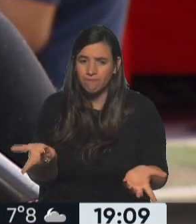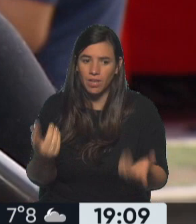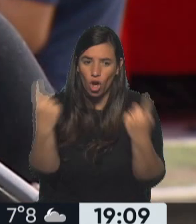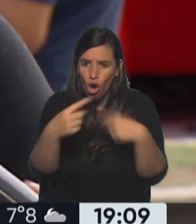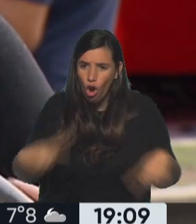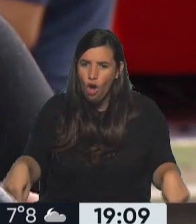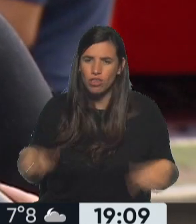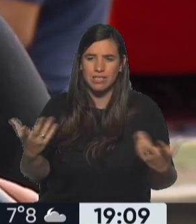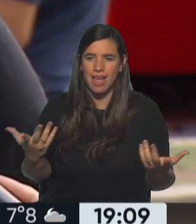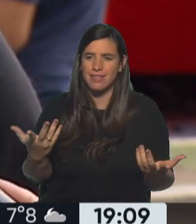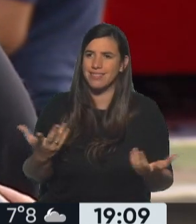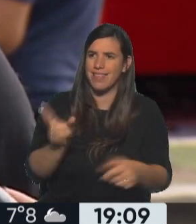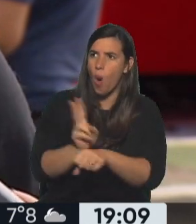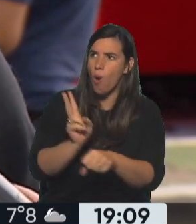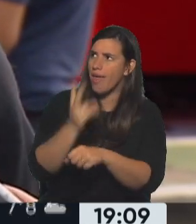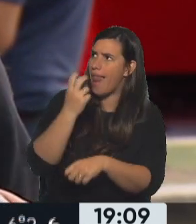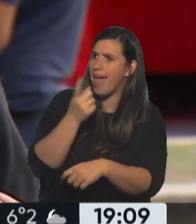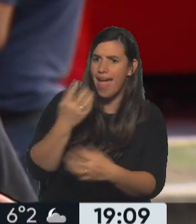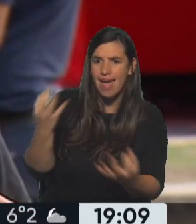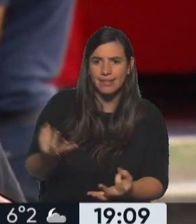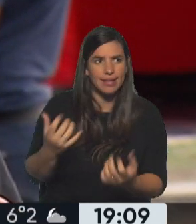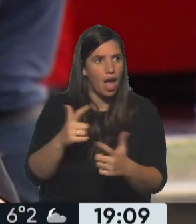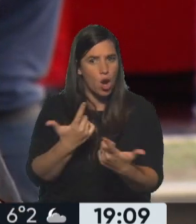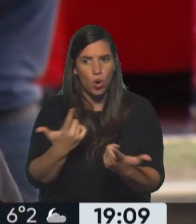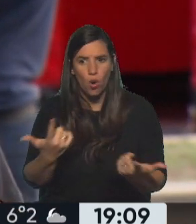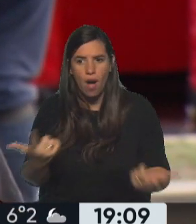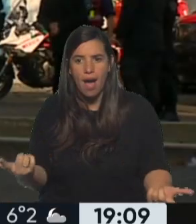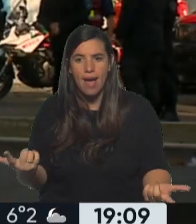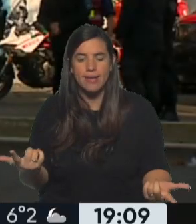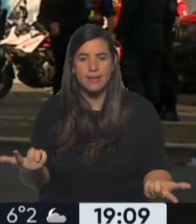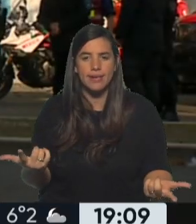seguridad eléctrica y que no, digamos, y que la verdad que no tiene una buena calidad de vida.